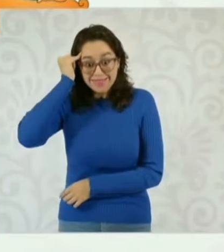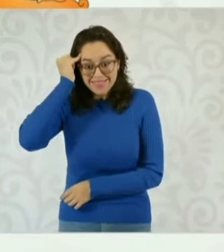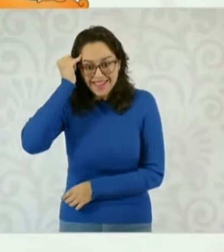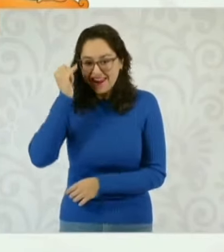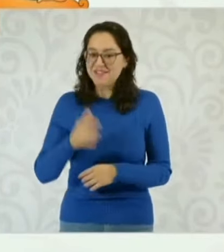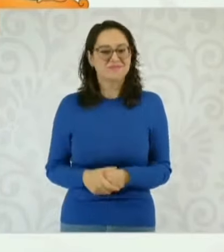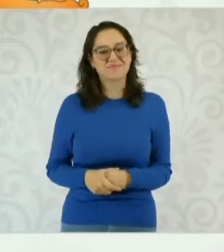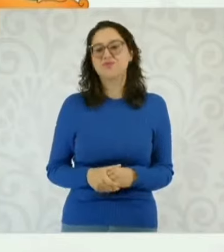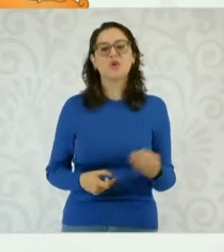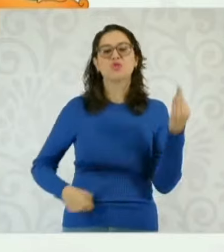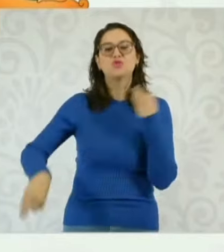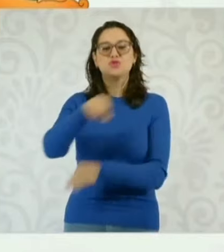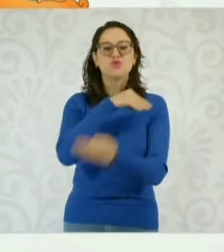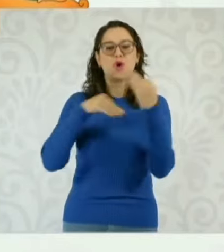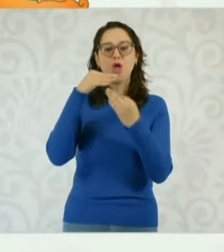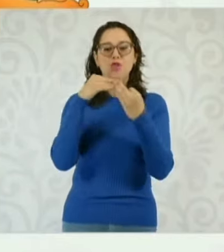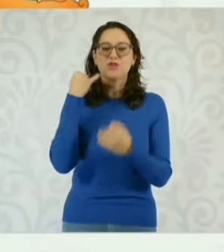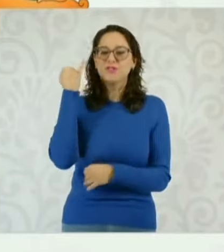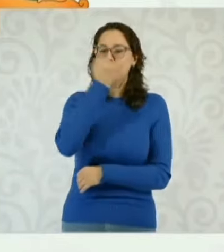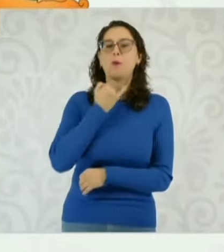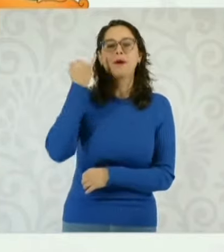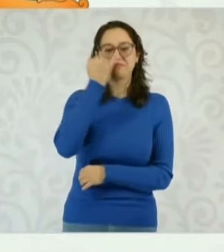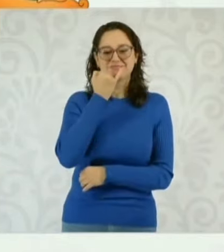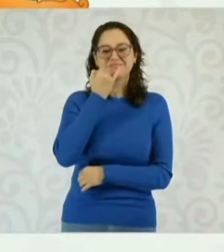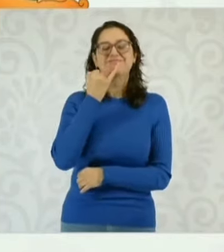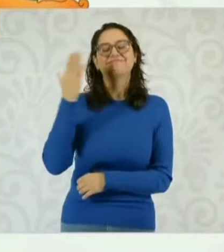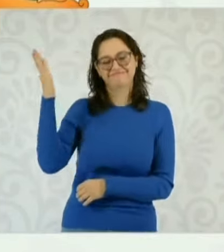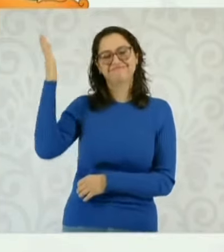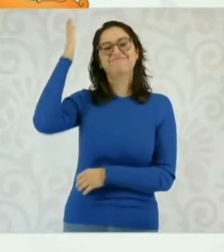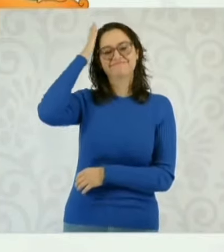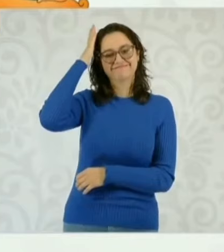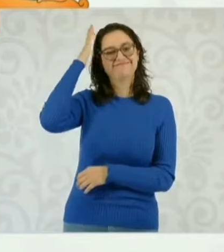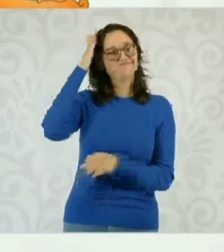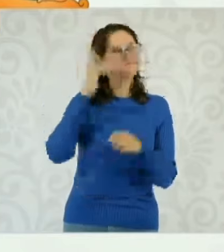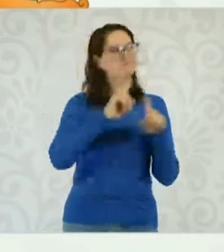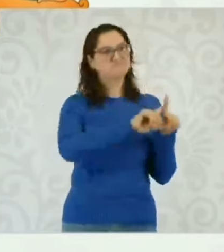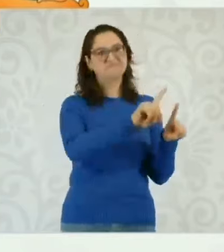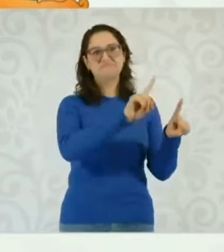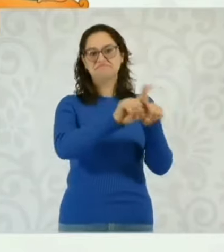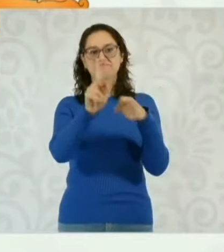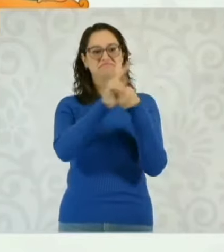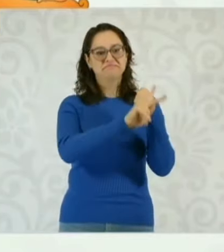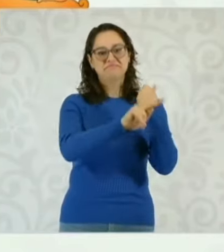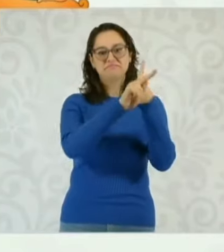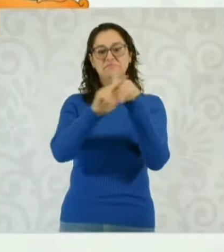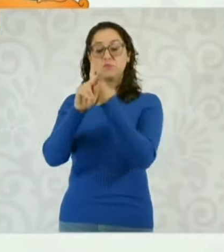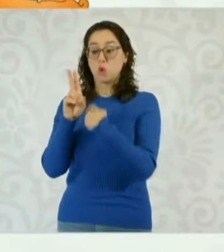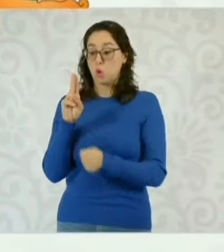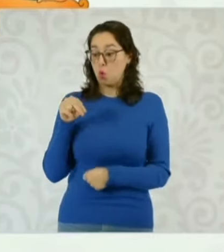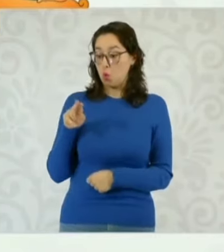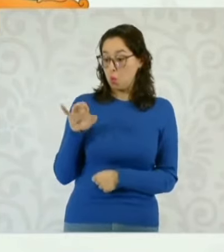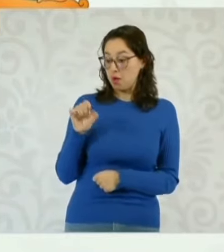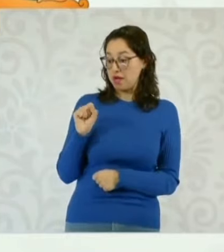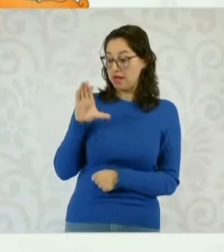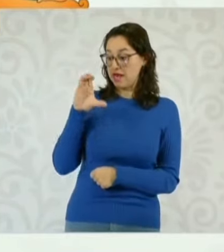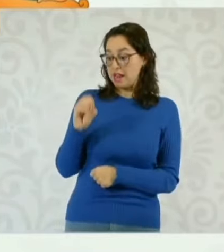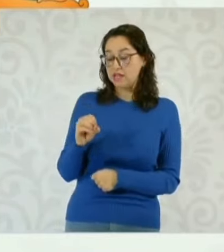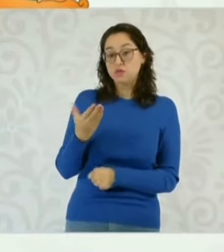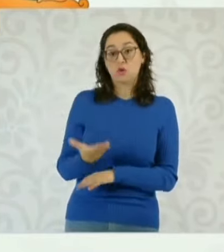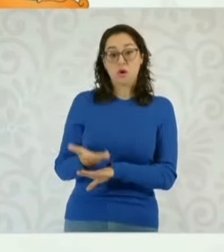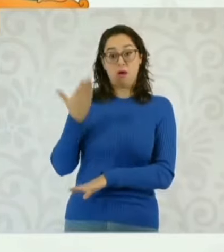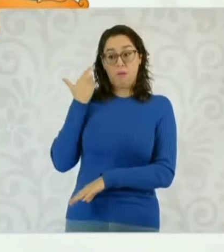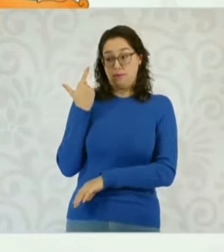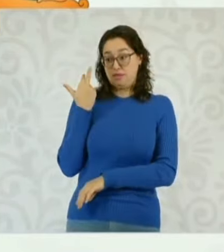vivas del mundo son lenguas maternas. La proclamación de este día por parte de la UNESCO hace 25